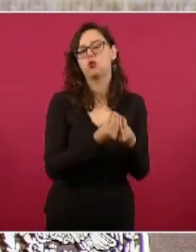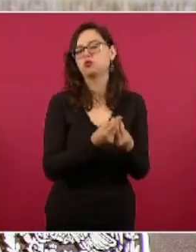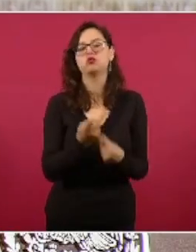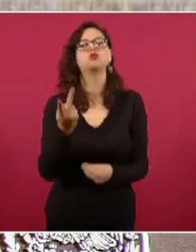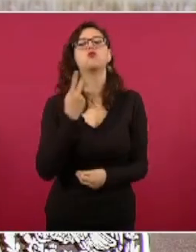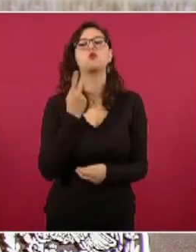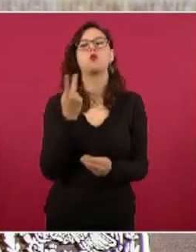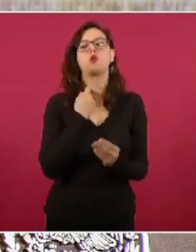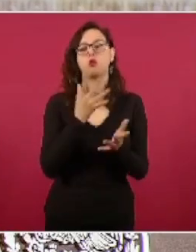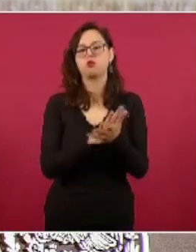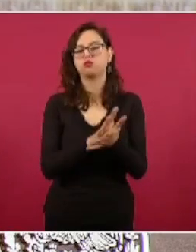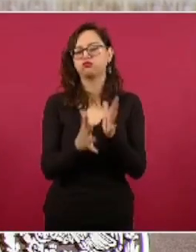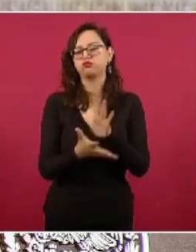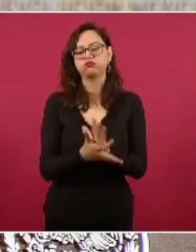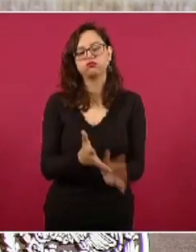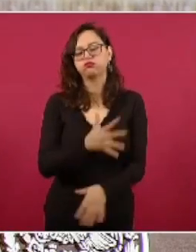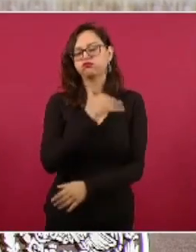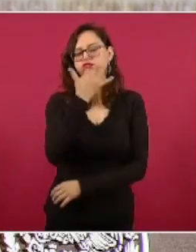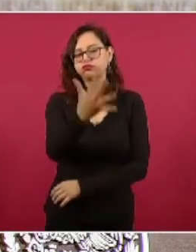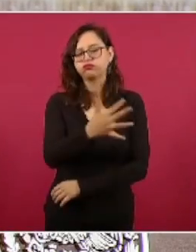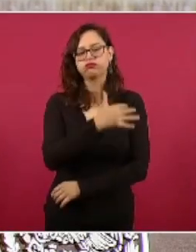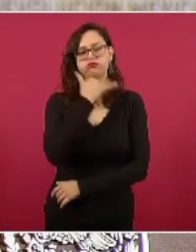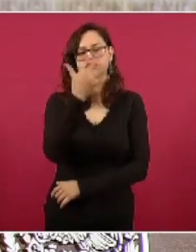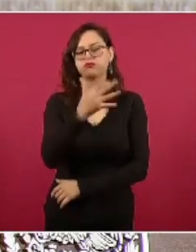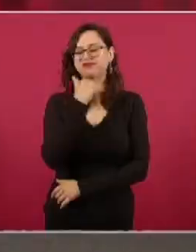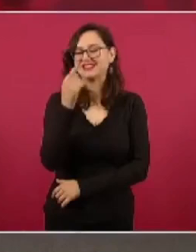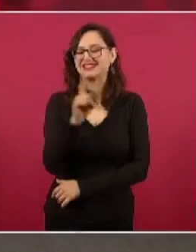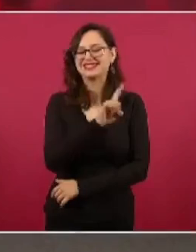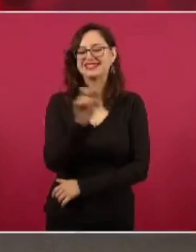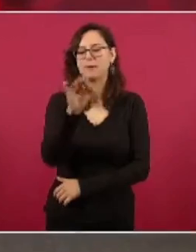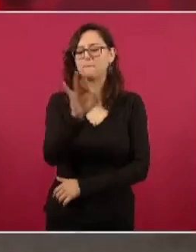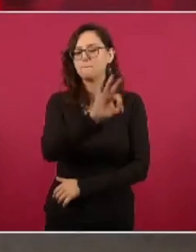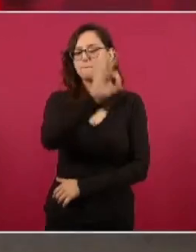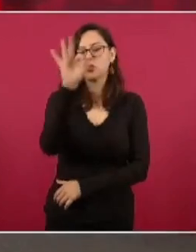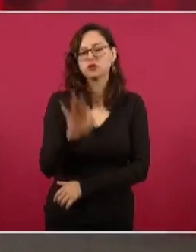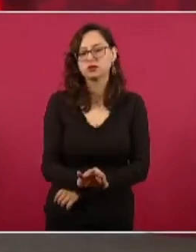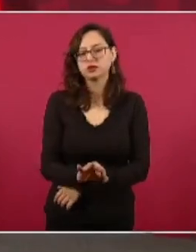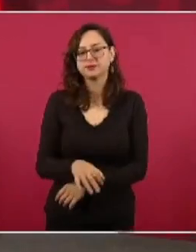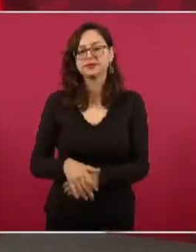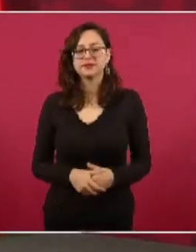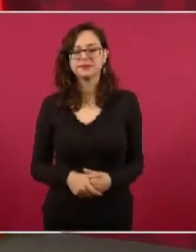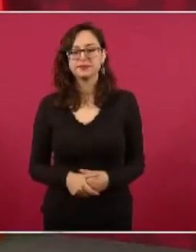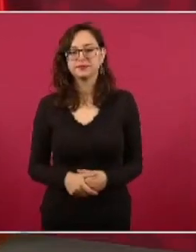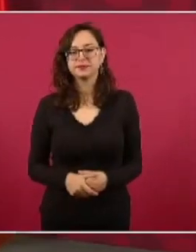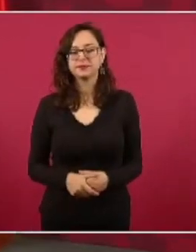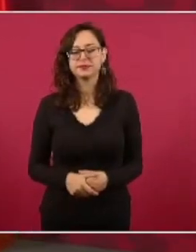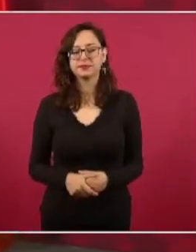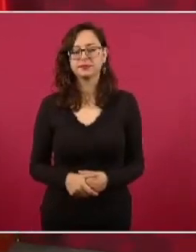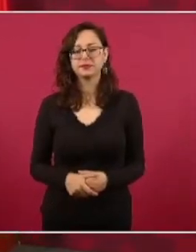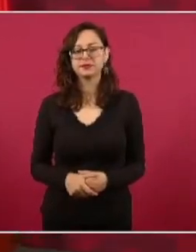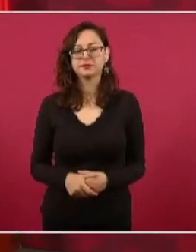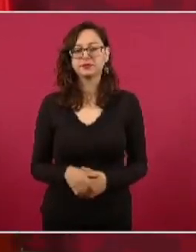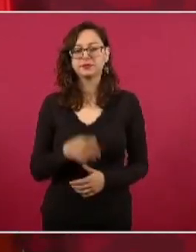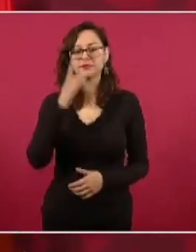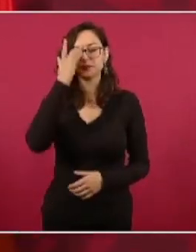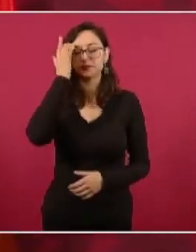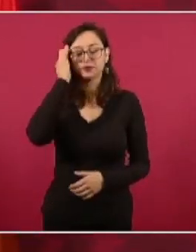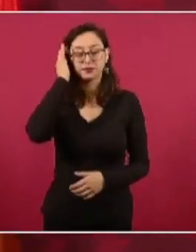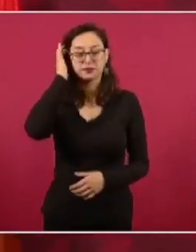de injusticias, de privilegios. Ayer decía yo, citando a